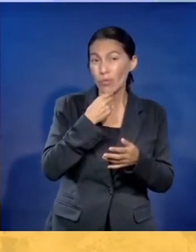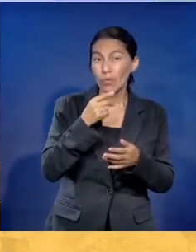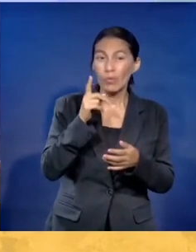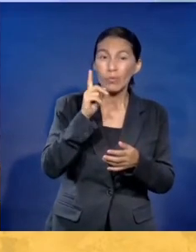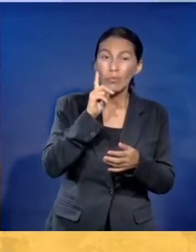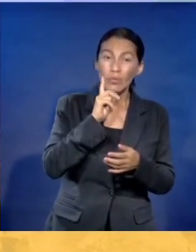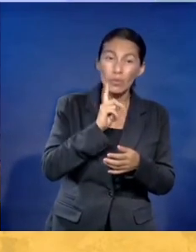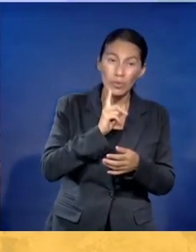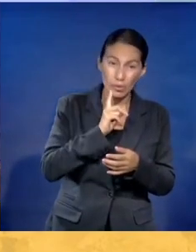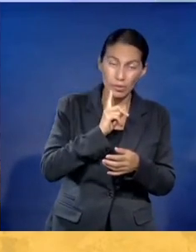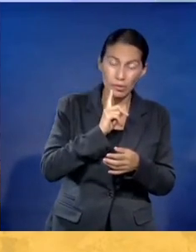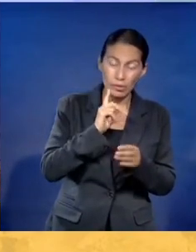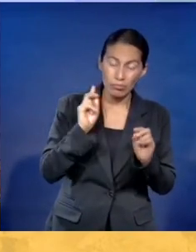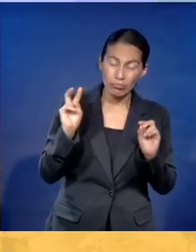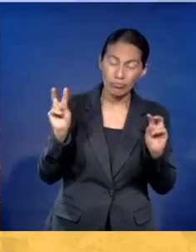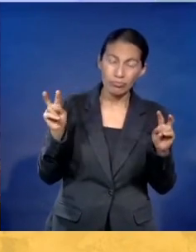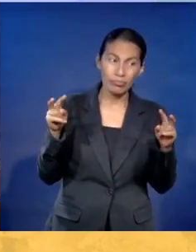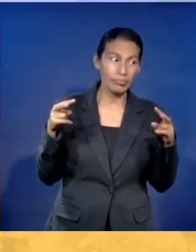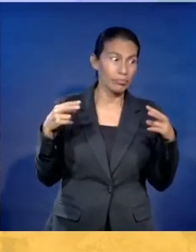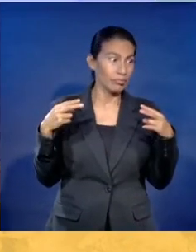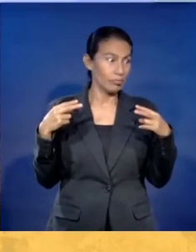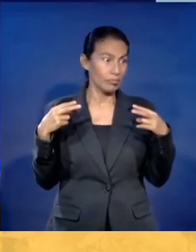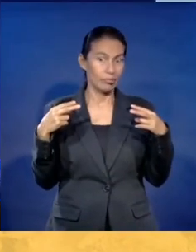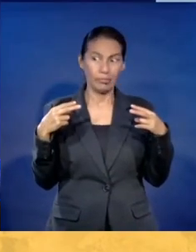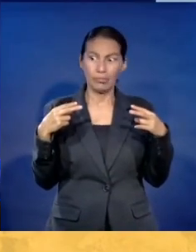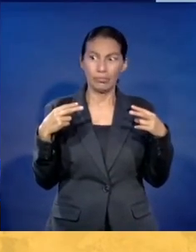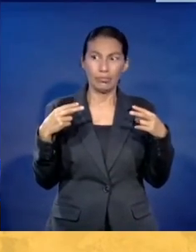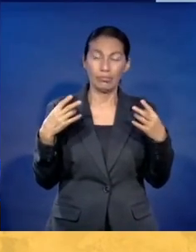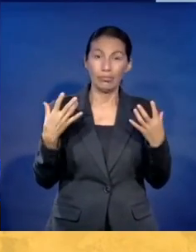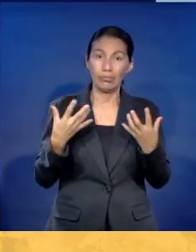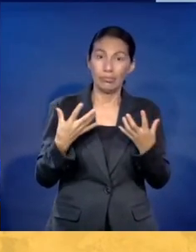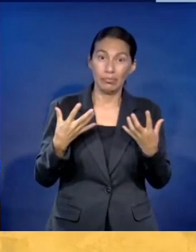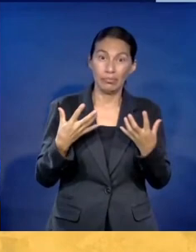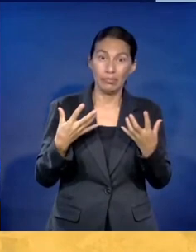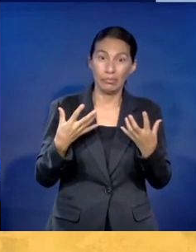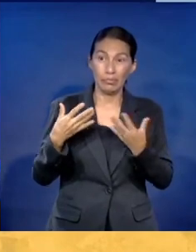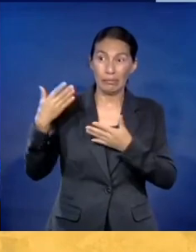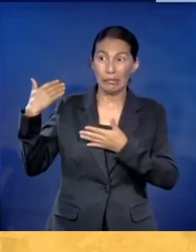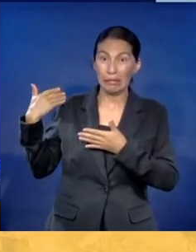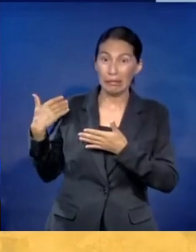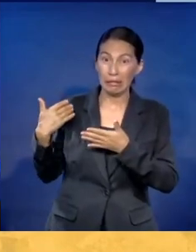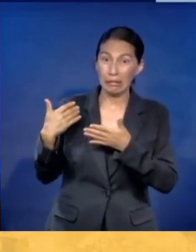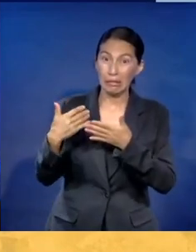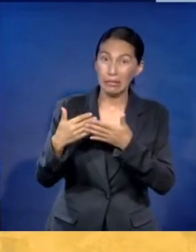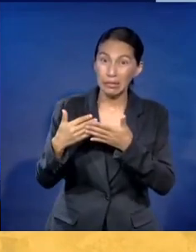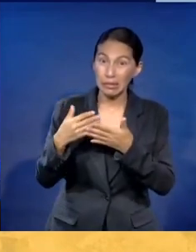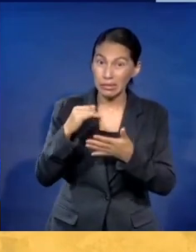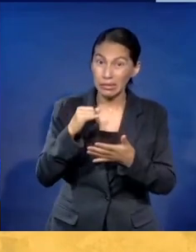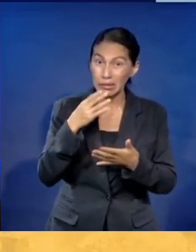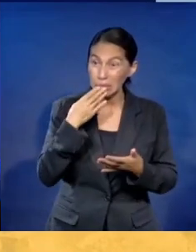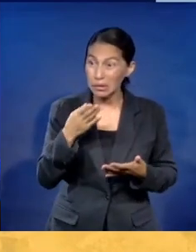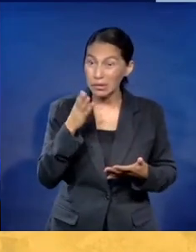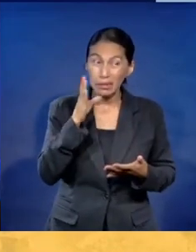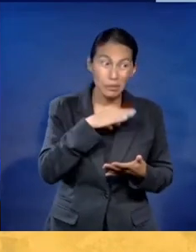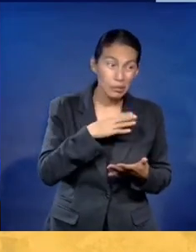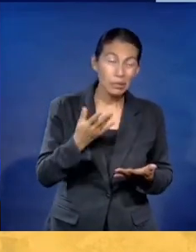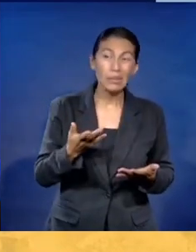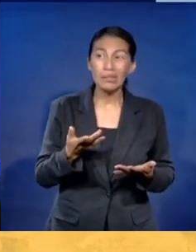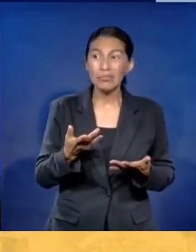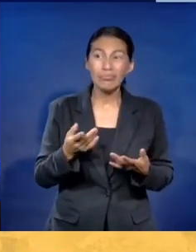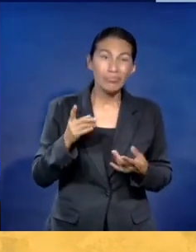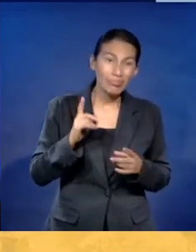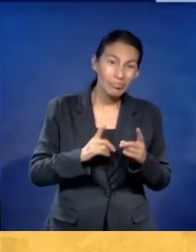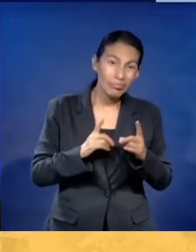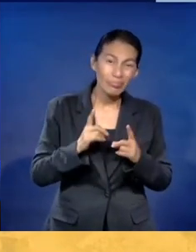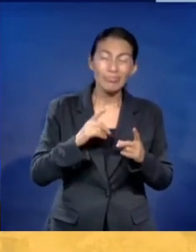a la etapa de voltear y decir qué hicimos con nuestra vida será que si era la mujer será que si era el hombre y empezamos con